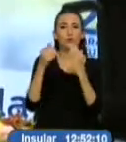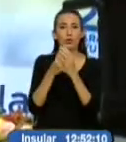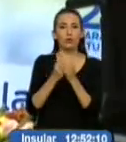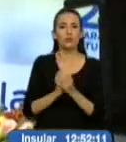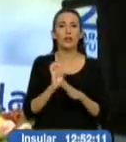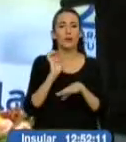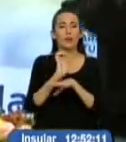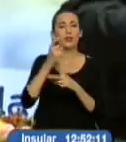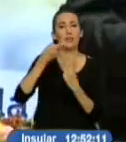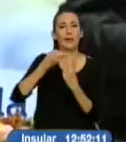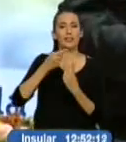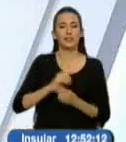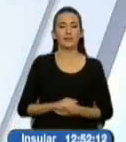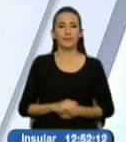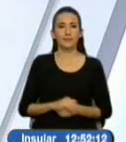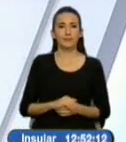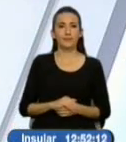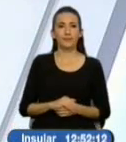Córdoba, Ecuador TV.